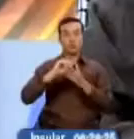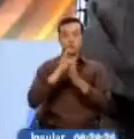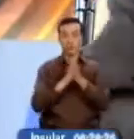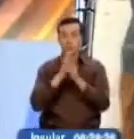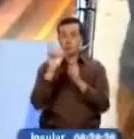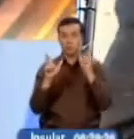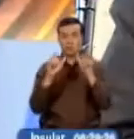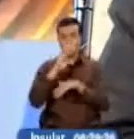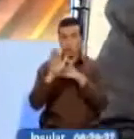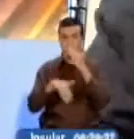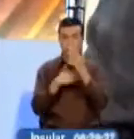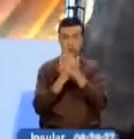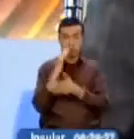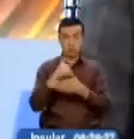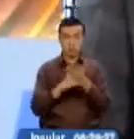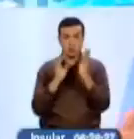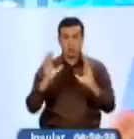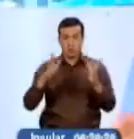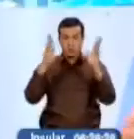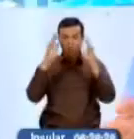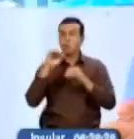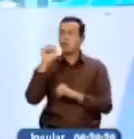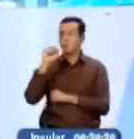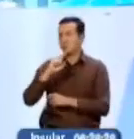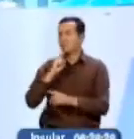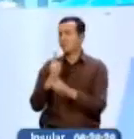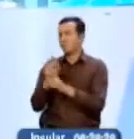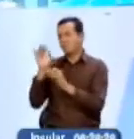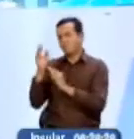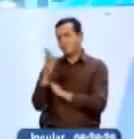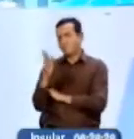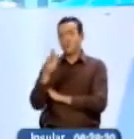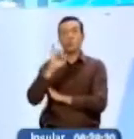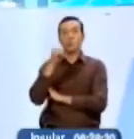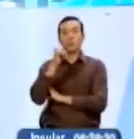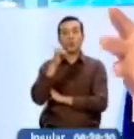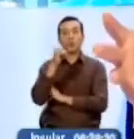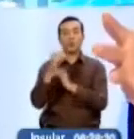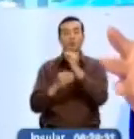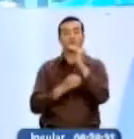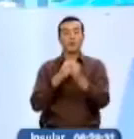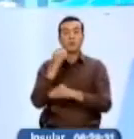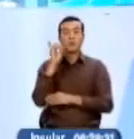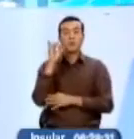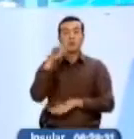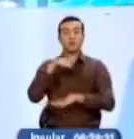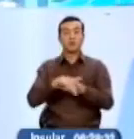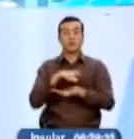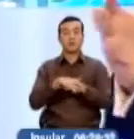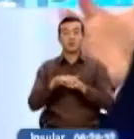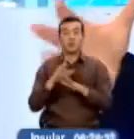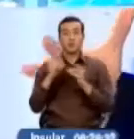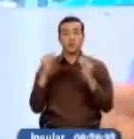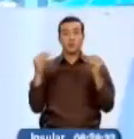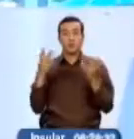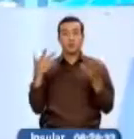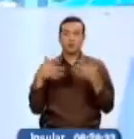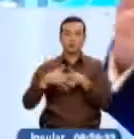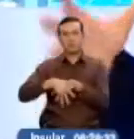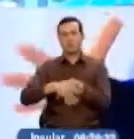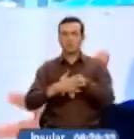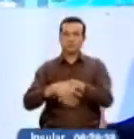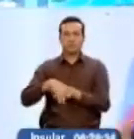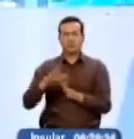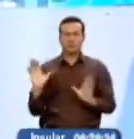toda la ciudadanía acceda a este festival exacto de hecho el día jueves lo que va a ver el jueves en la tarde va a haber una gran batucada un